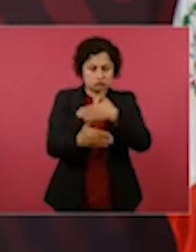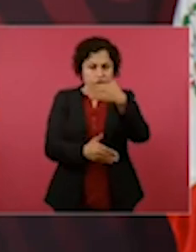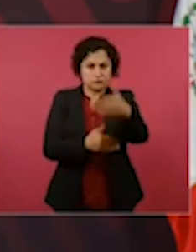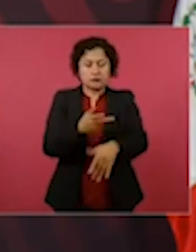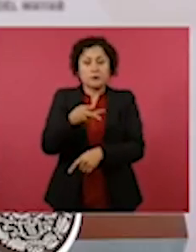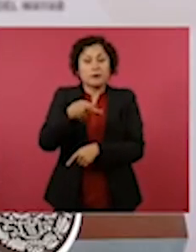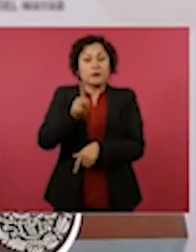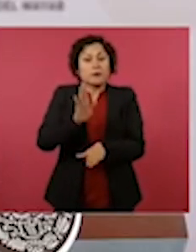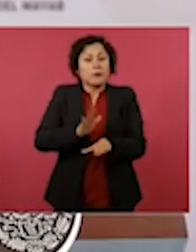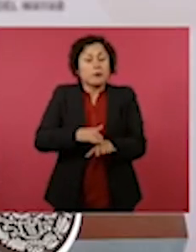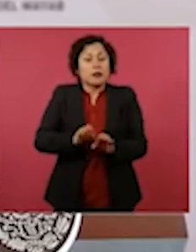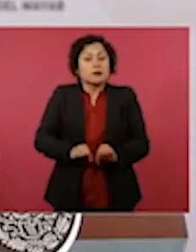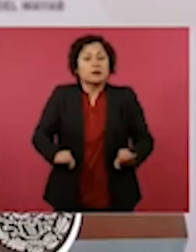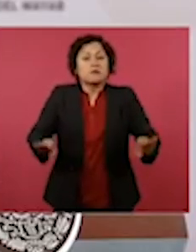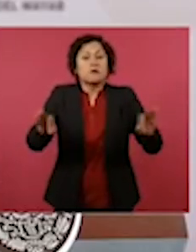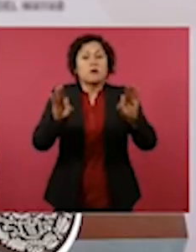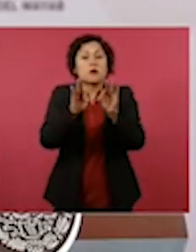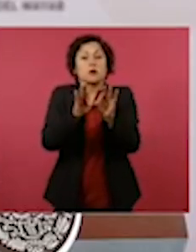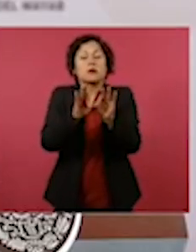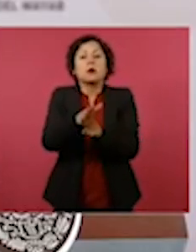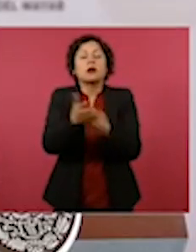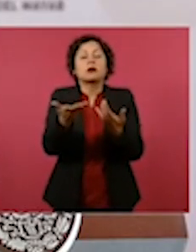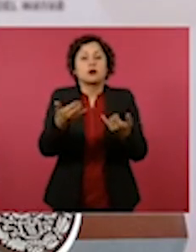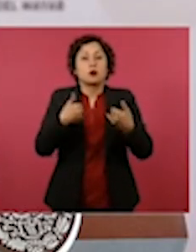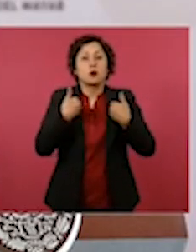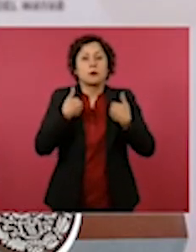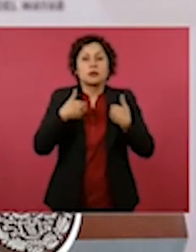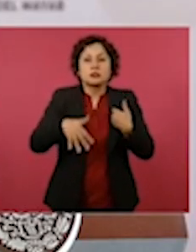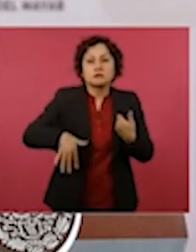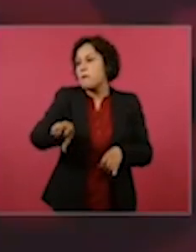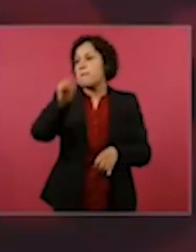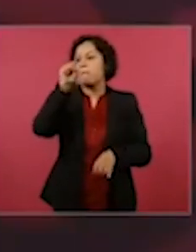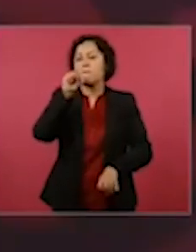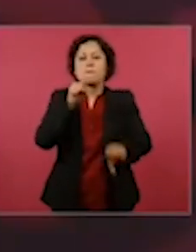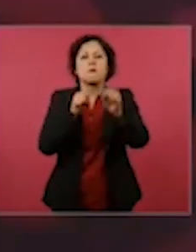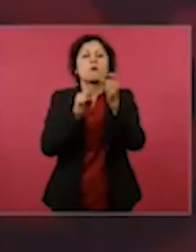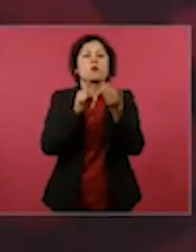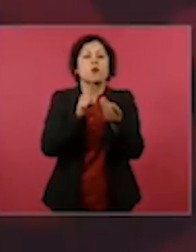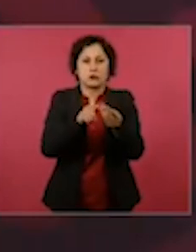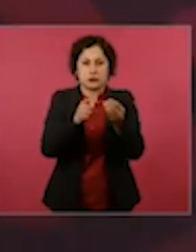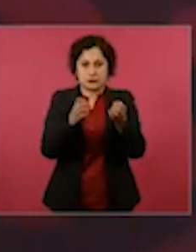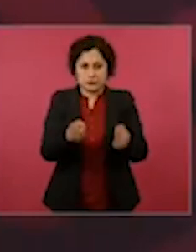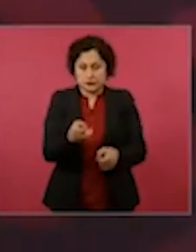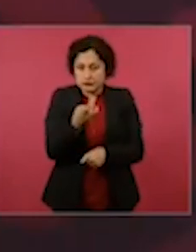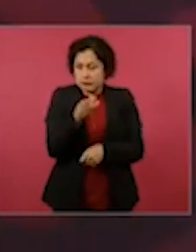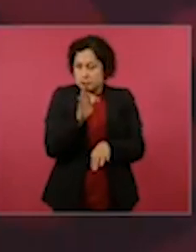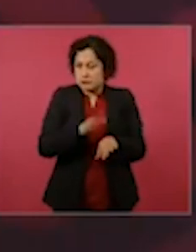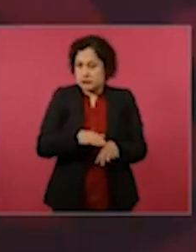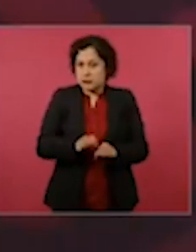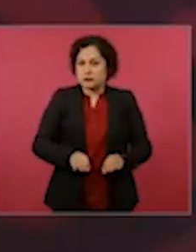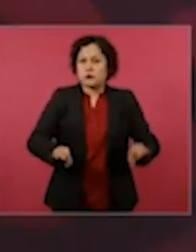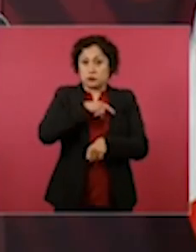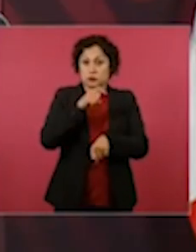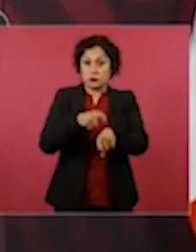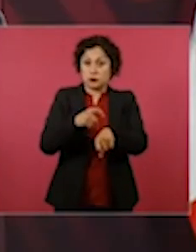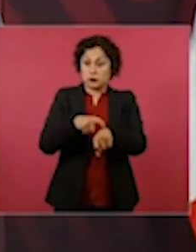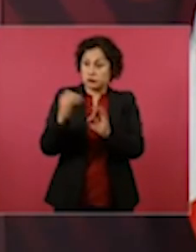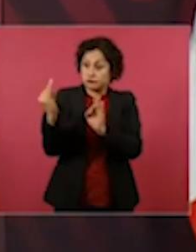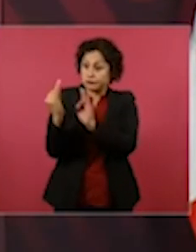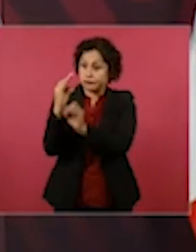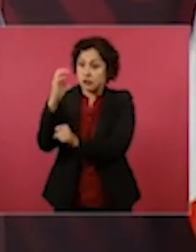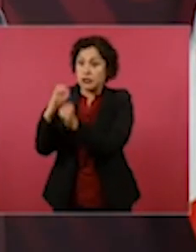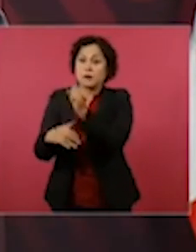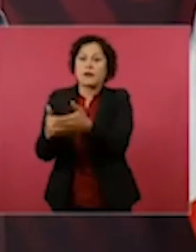que podamos encontrar a los jóvenes antes de que terminemos nuestro mandato.